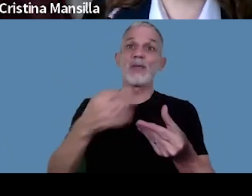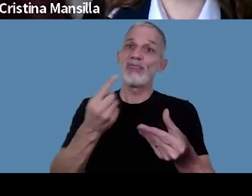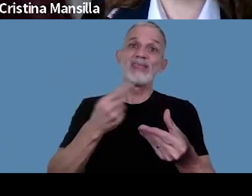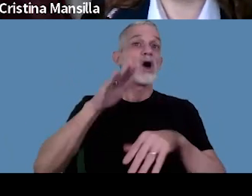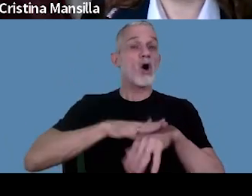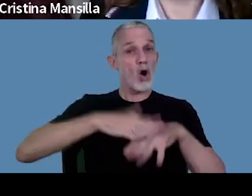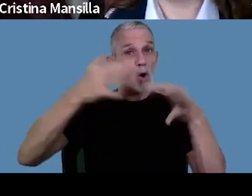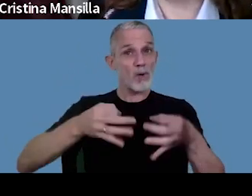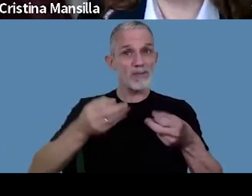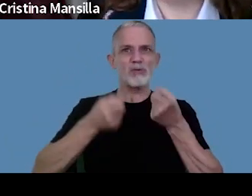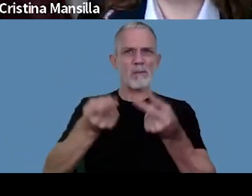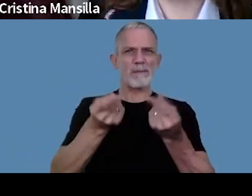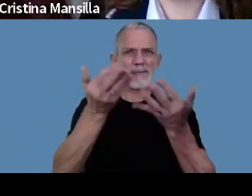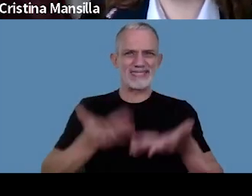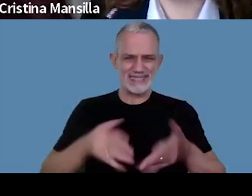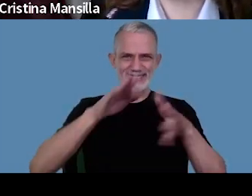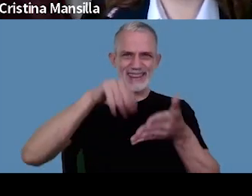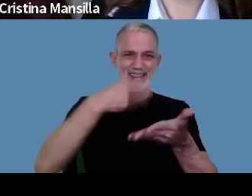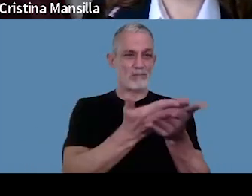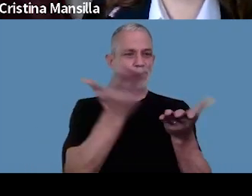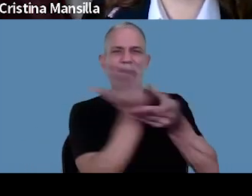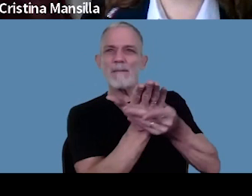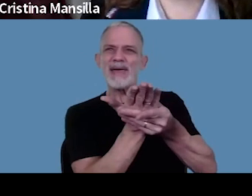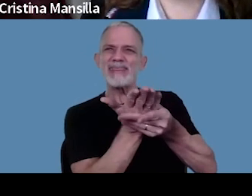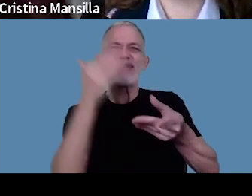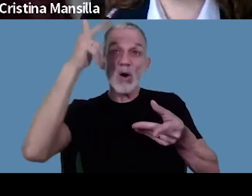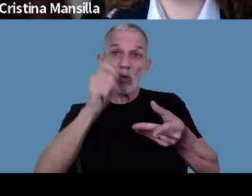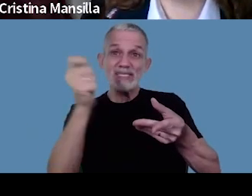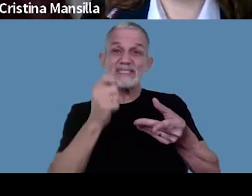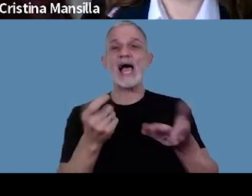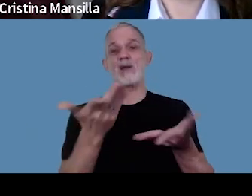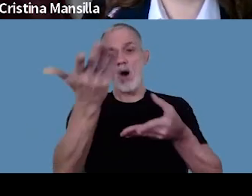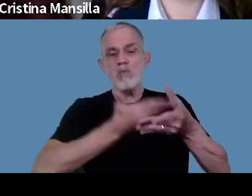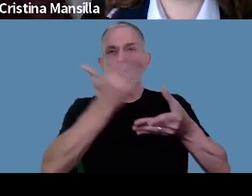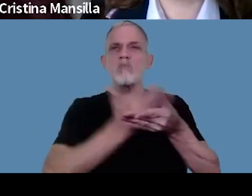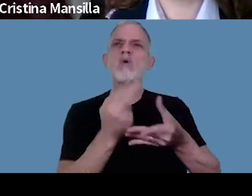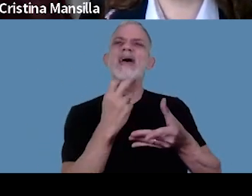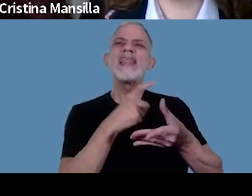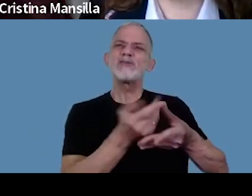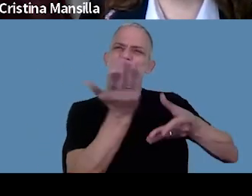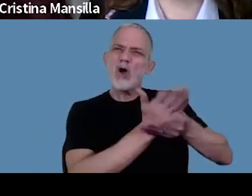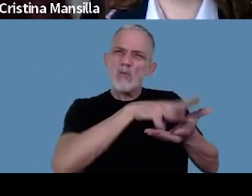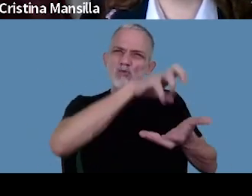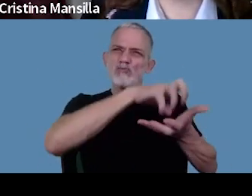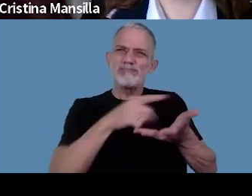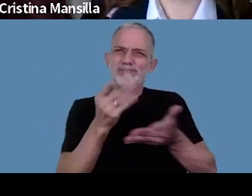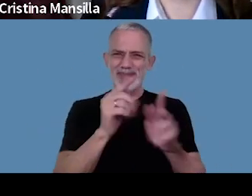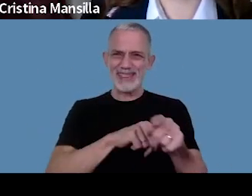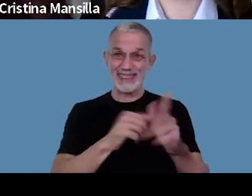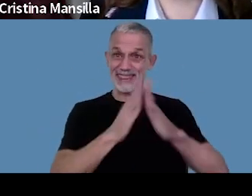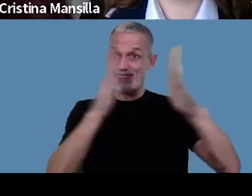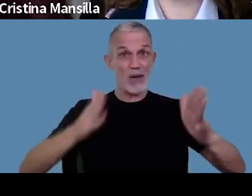de presentar en el expediente judicial el documento electrónico producido dentro de los plazos